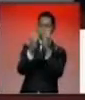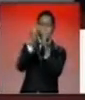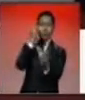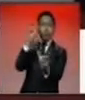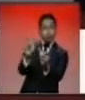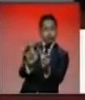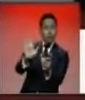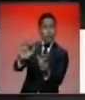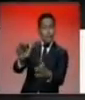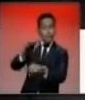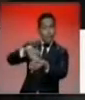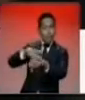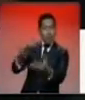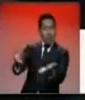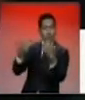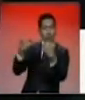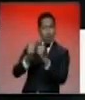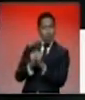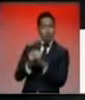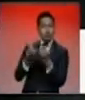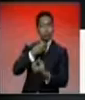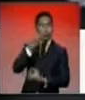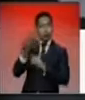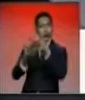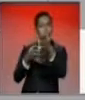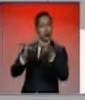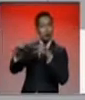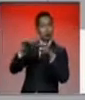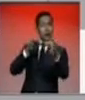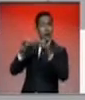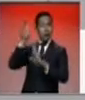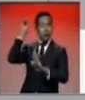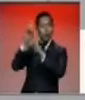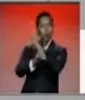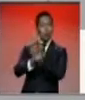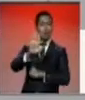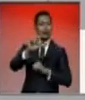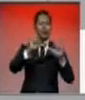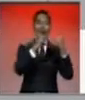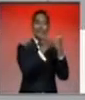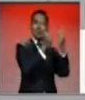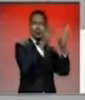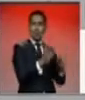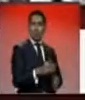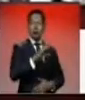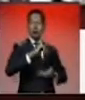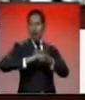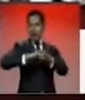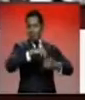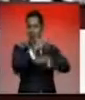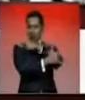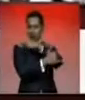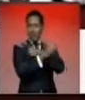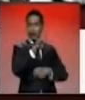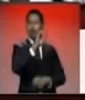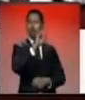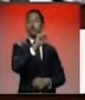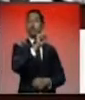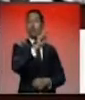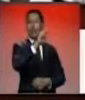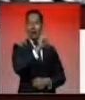solicitada por la fiscalía para que rinda su versión ante la denuncia de la asambleísta por el movimiento alianza país rosana alvarado